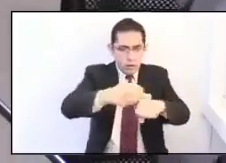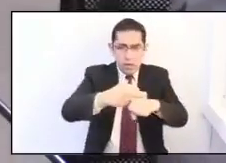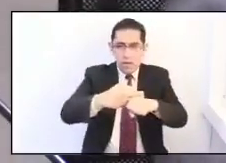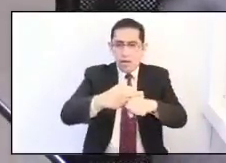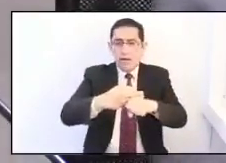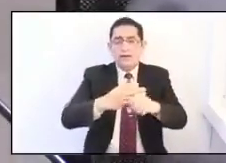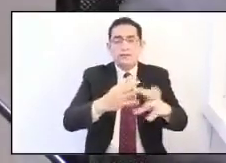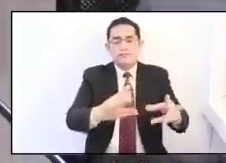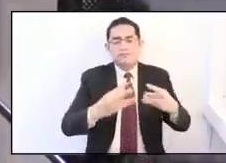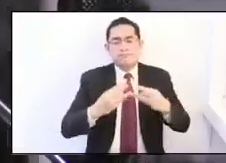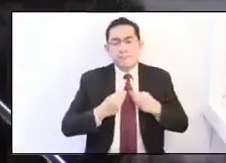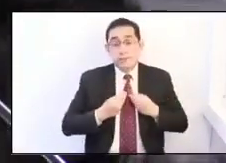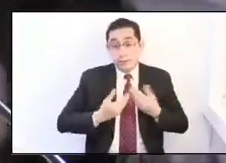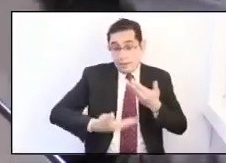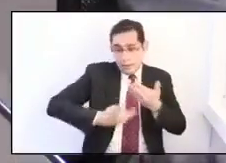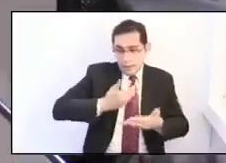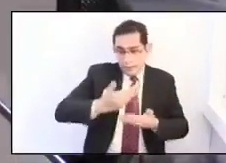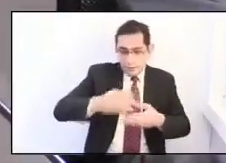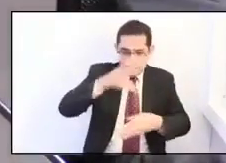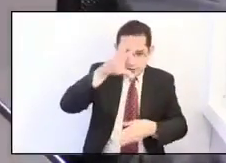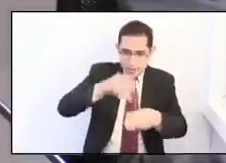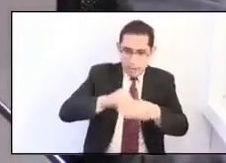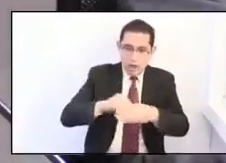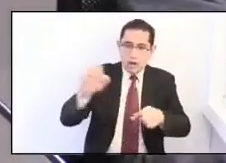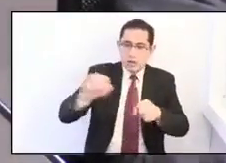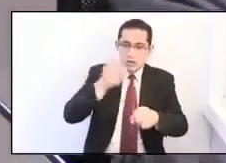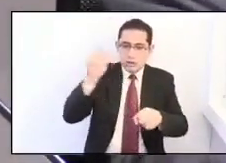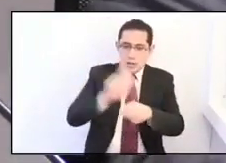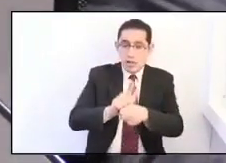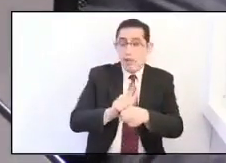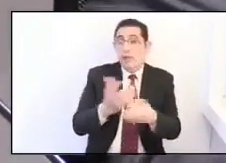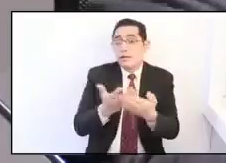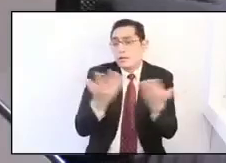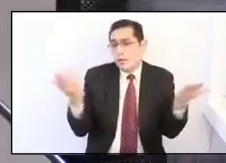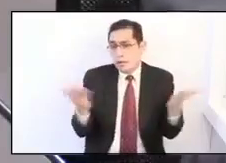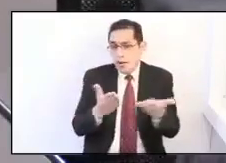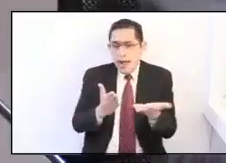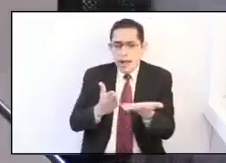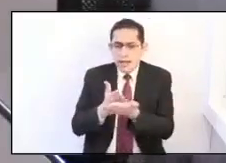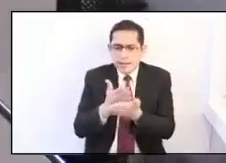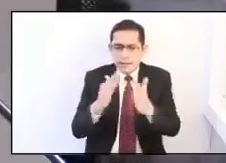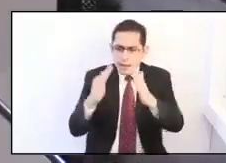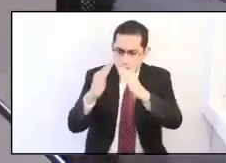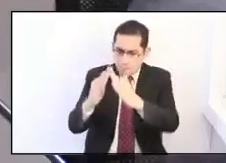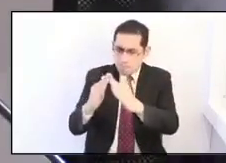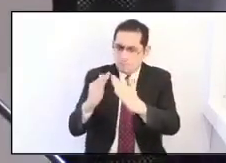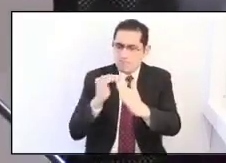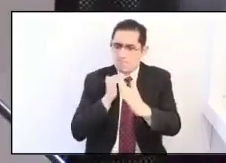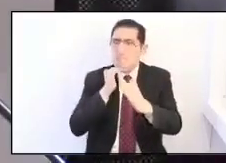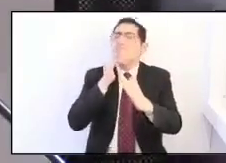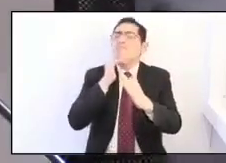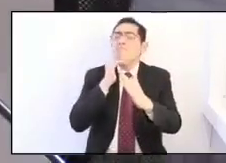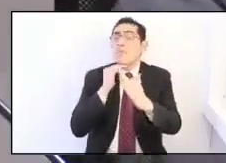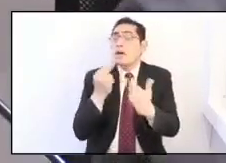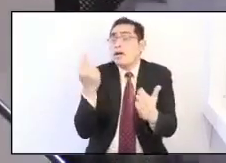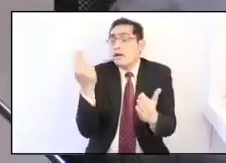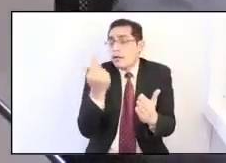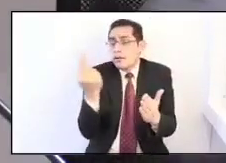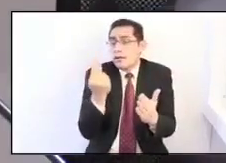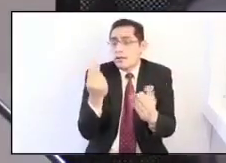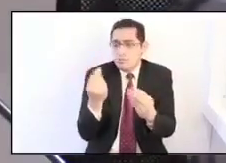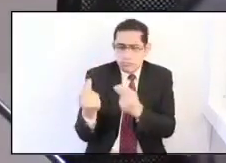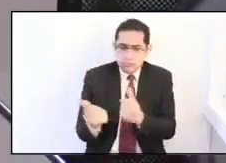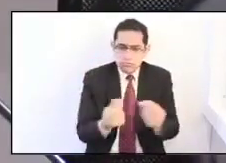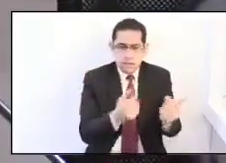pertenencia y se promueve la inclusión social. Garantizar el acceso a una vivienda digna es fundamental para la realización de otros